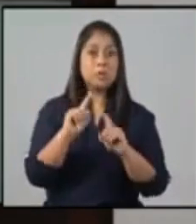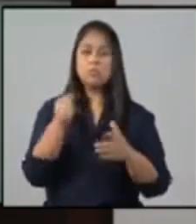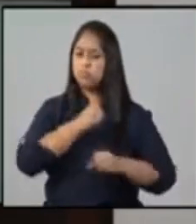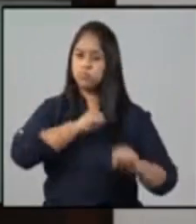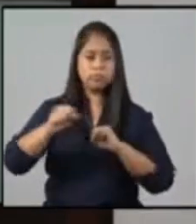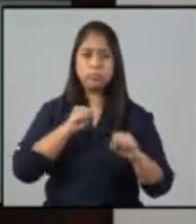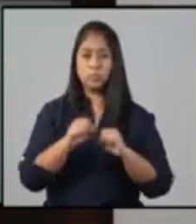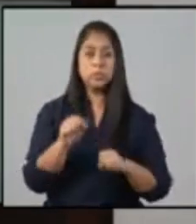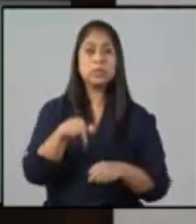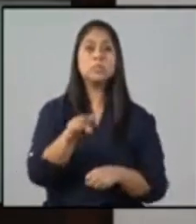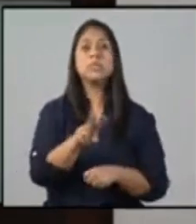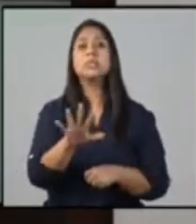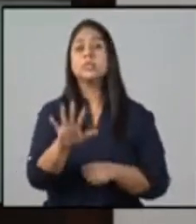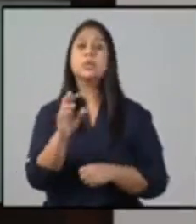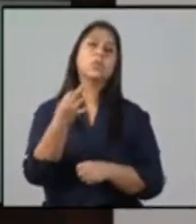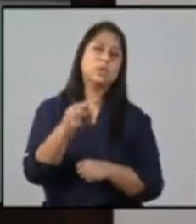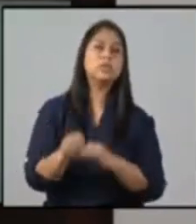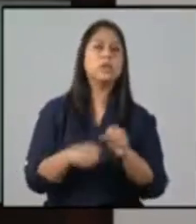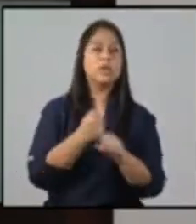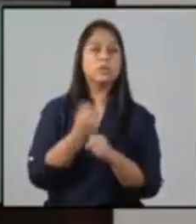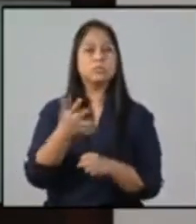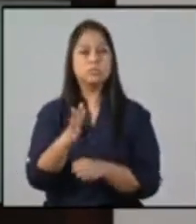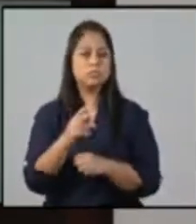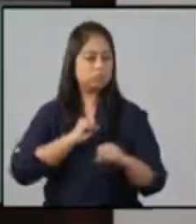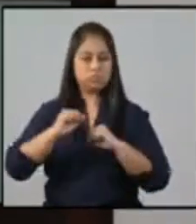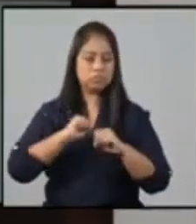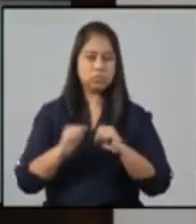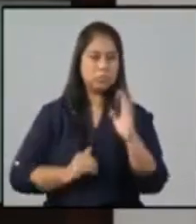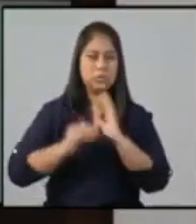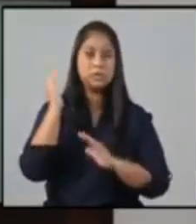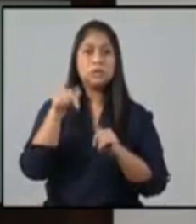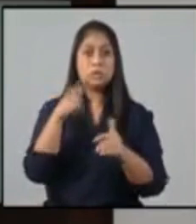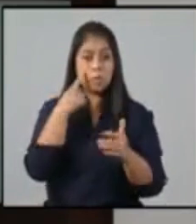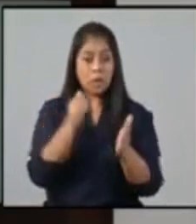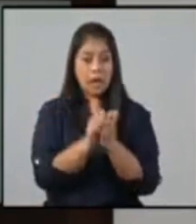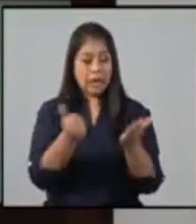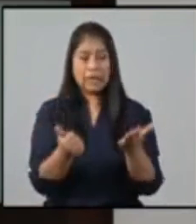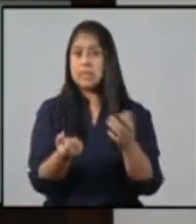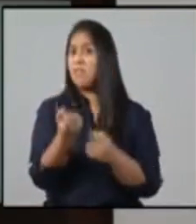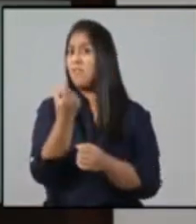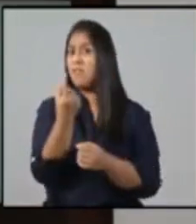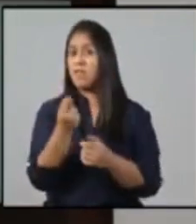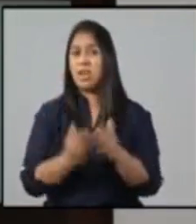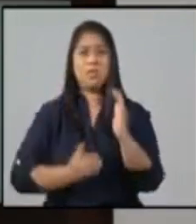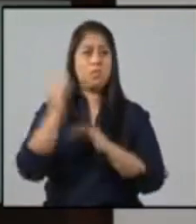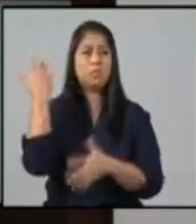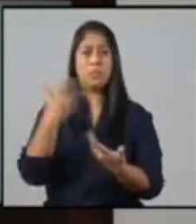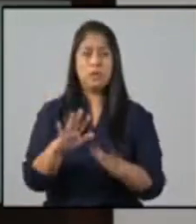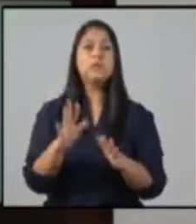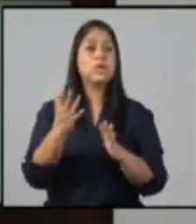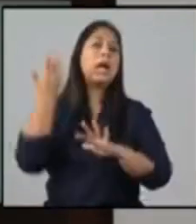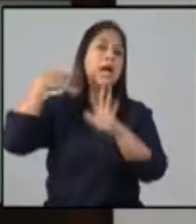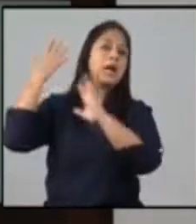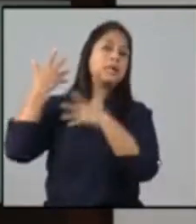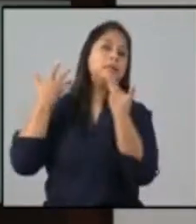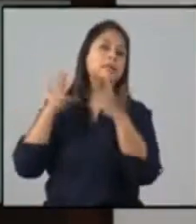los últimos 25-30 años. Me encontré con una agenda que estaba mucho por desarrollar, es decir, habíamos contribuido mucho en el